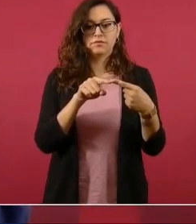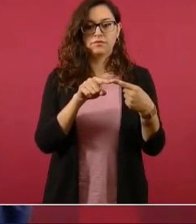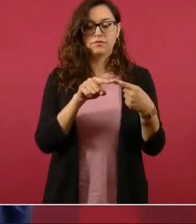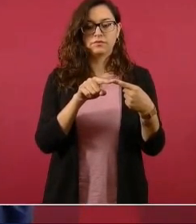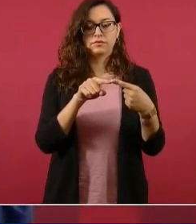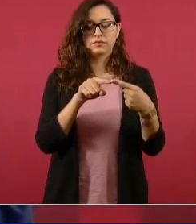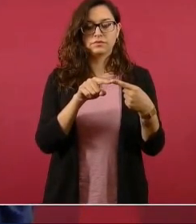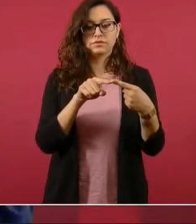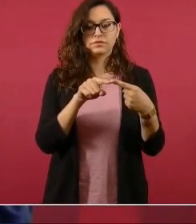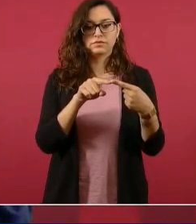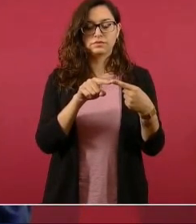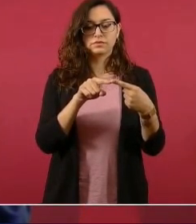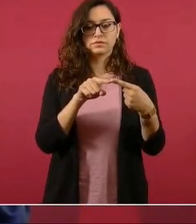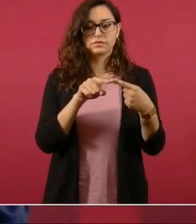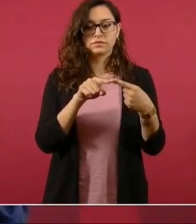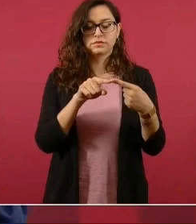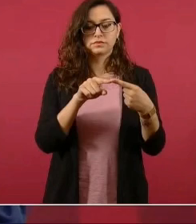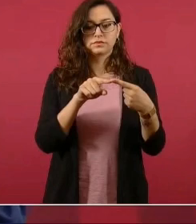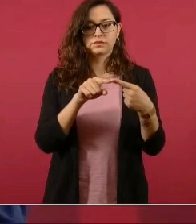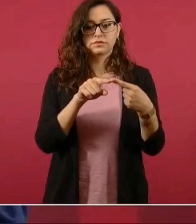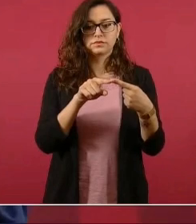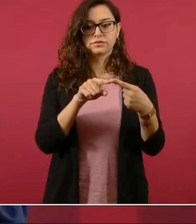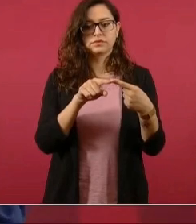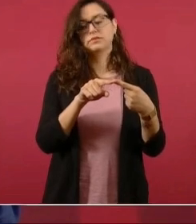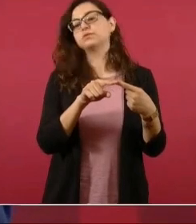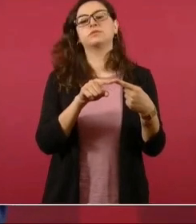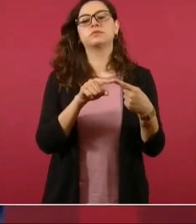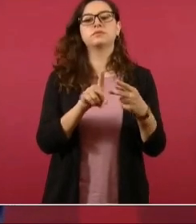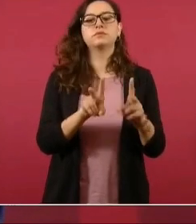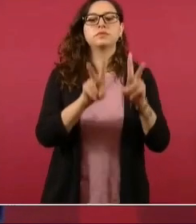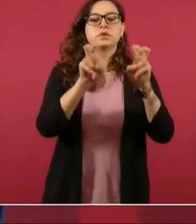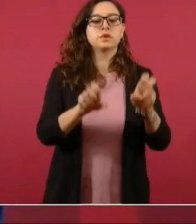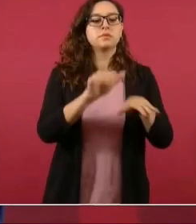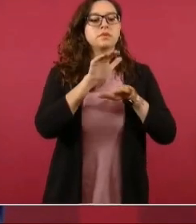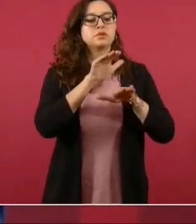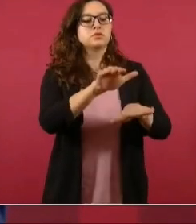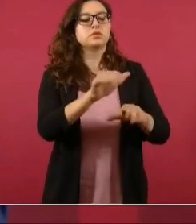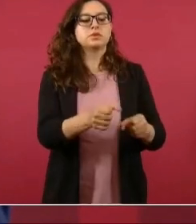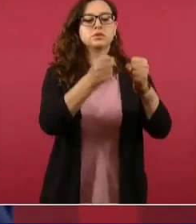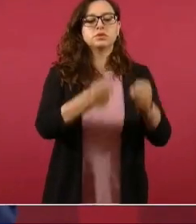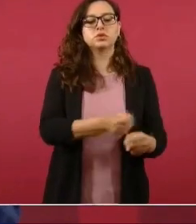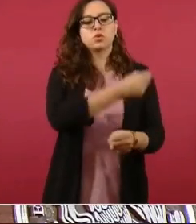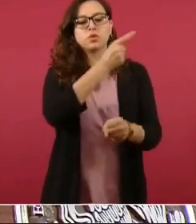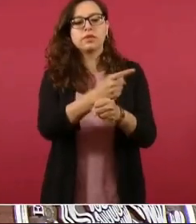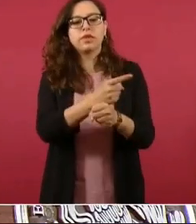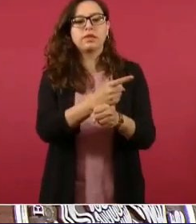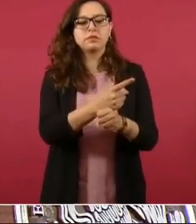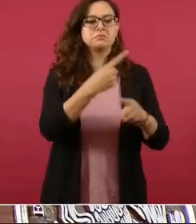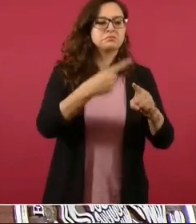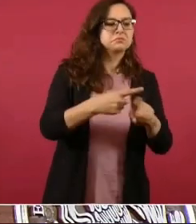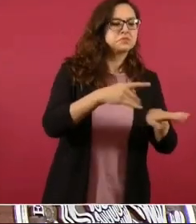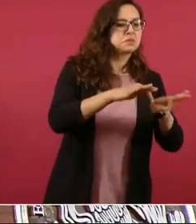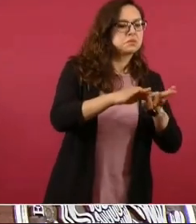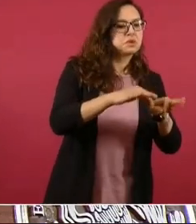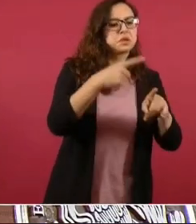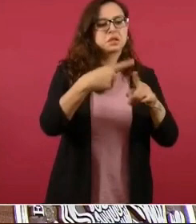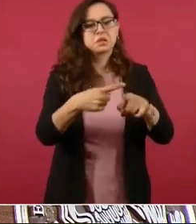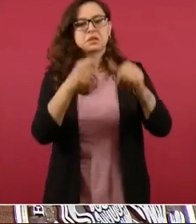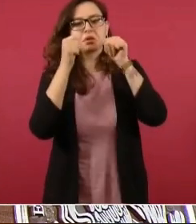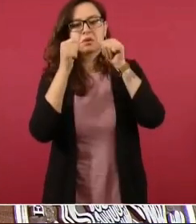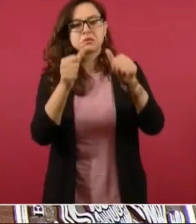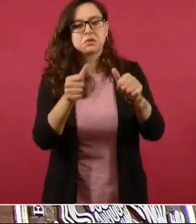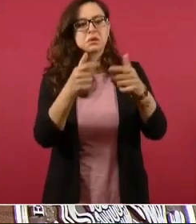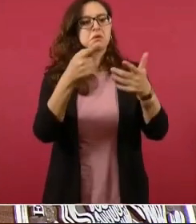lo relacionado con la seguridad, que le llamamos